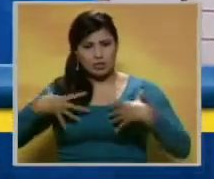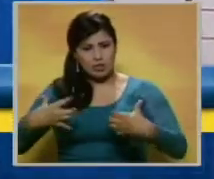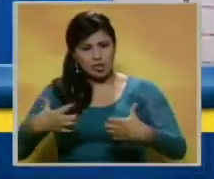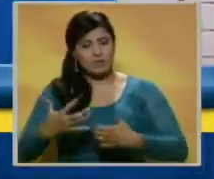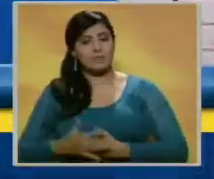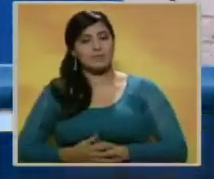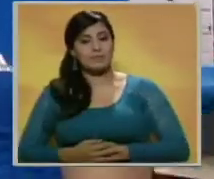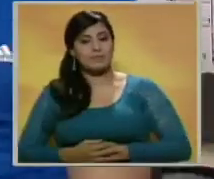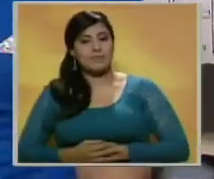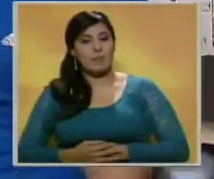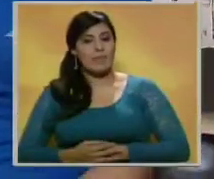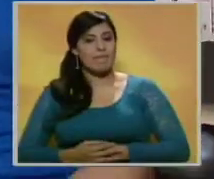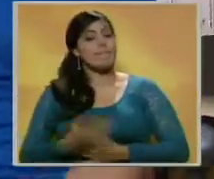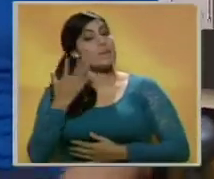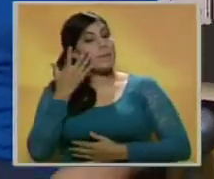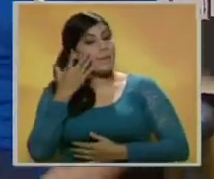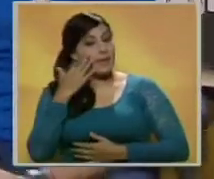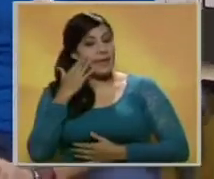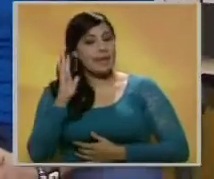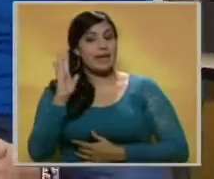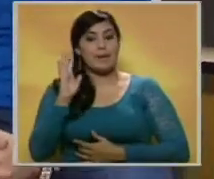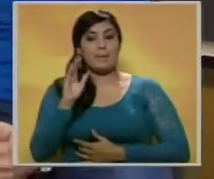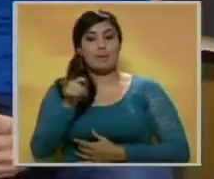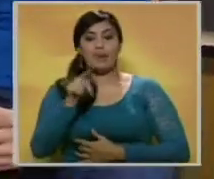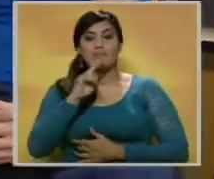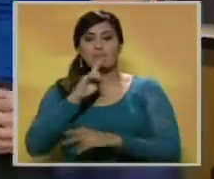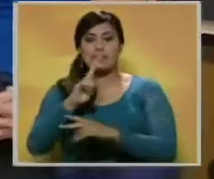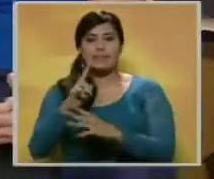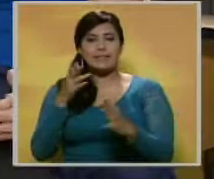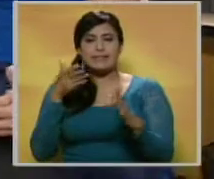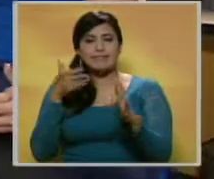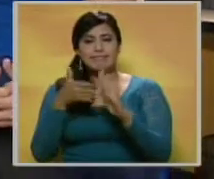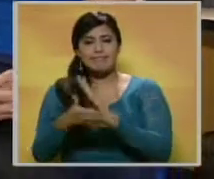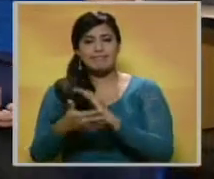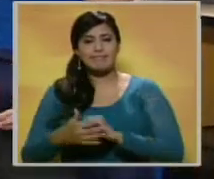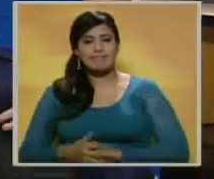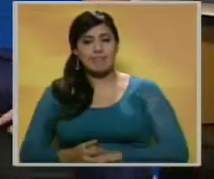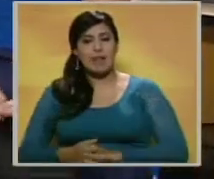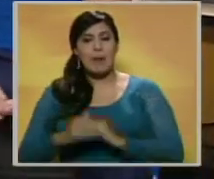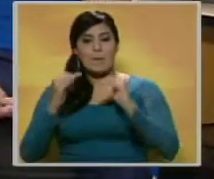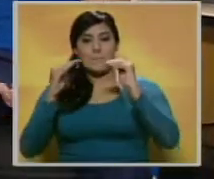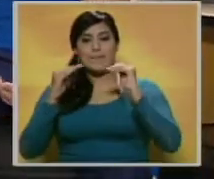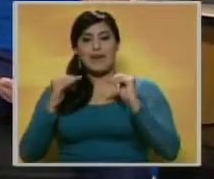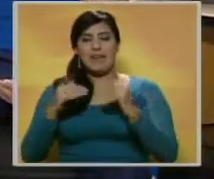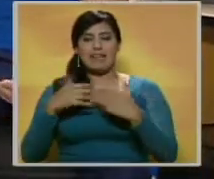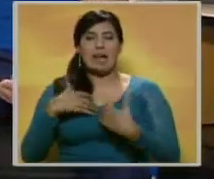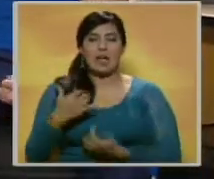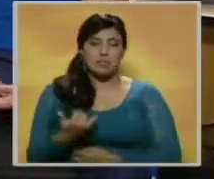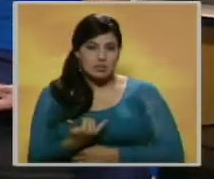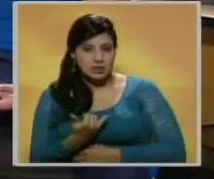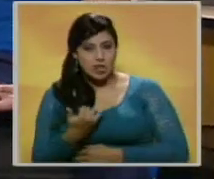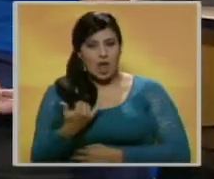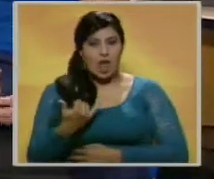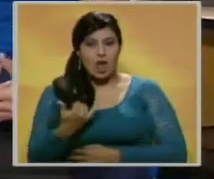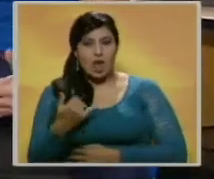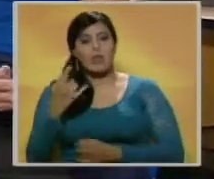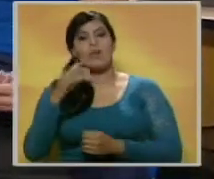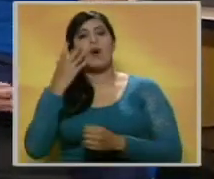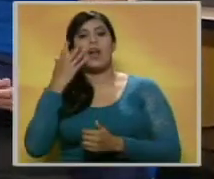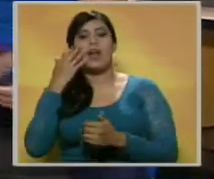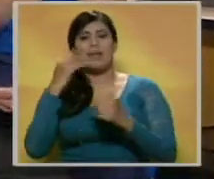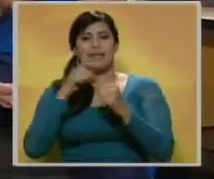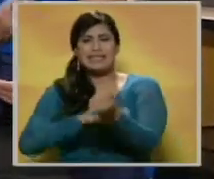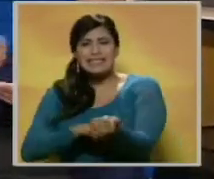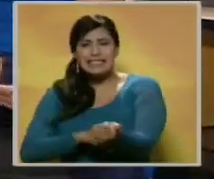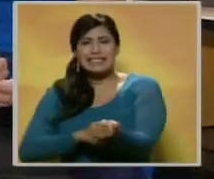¿Va indicado para lograr qué resultados? En este caso, minimizar la fatiga, reducir el estrés,